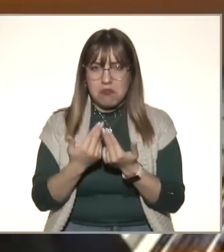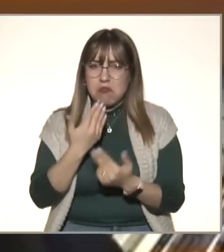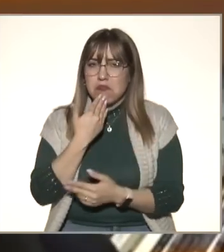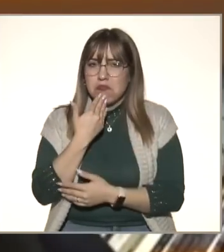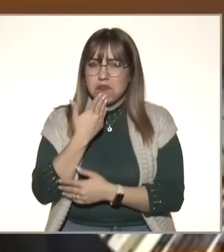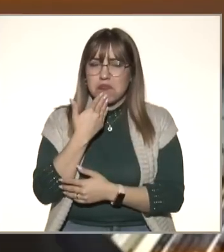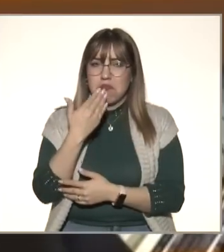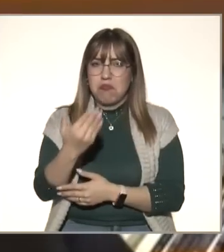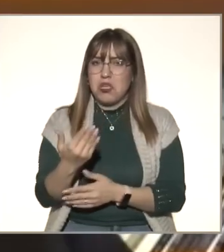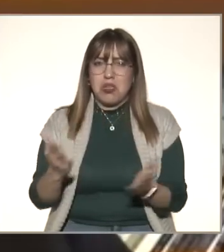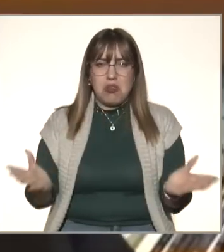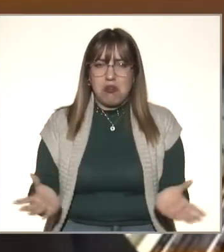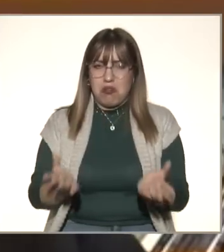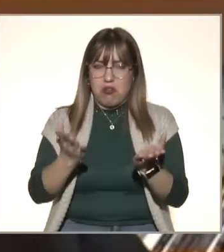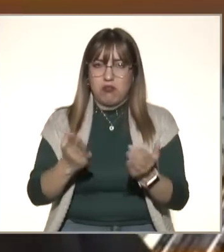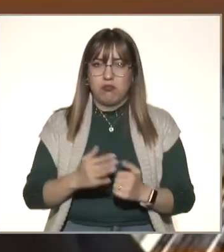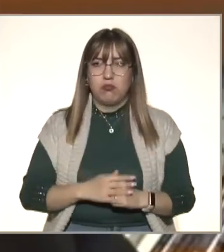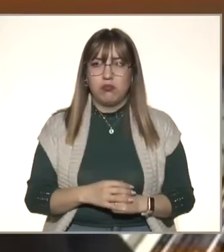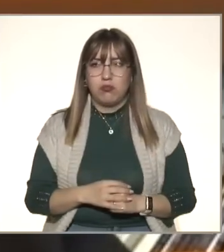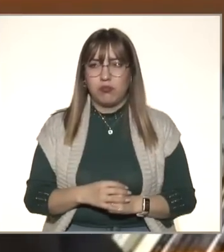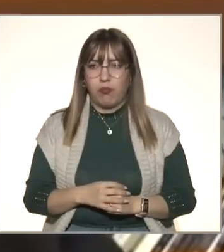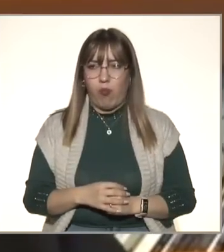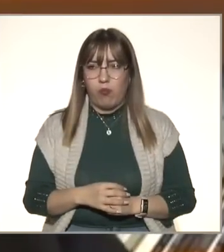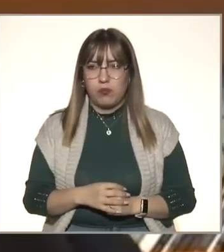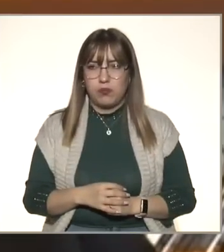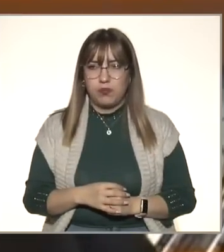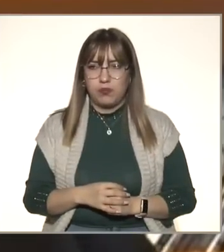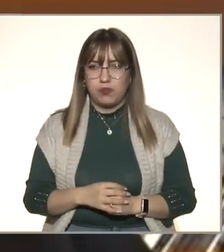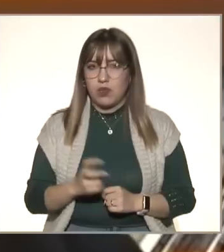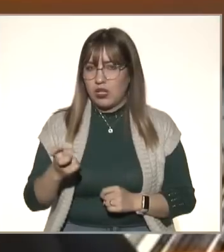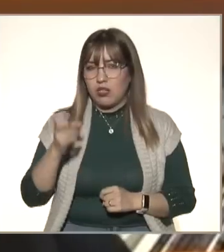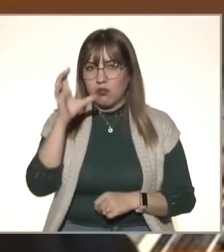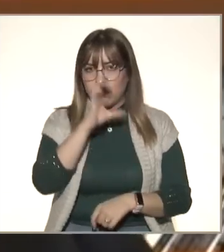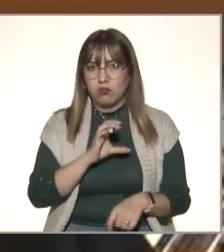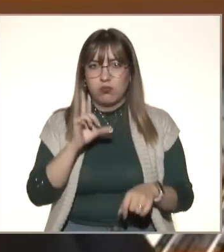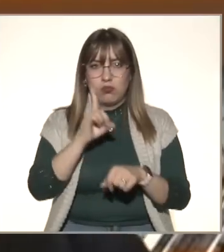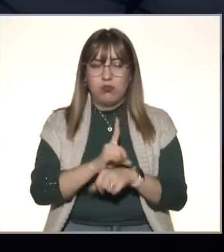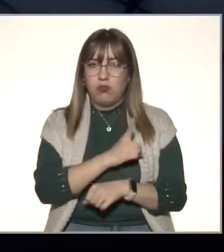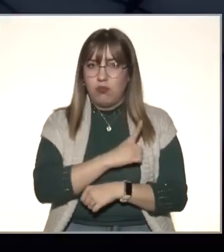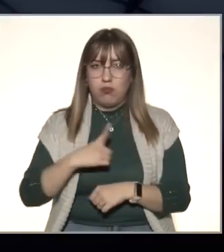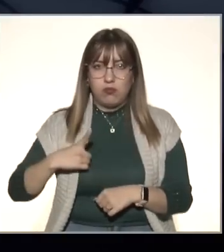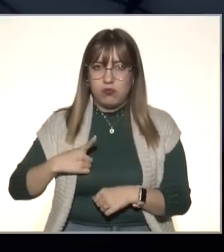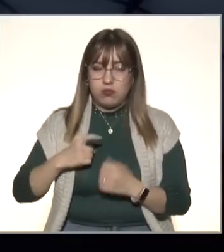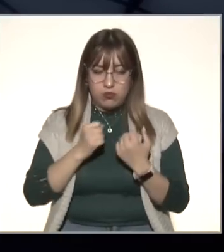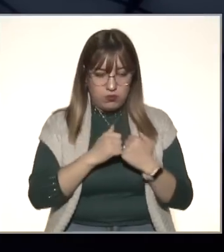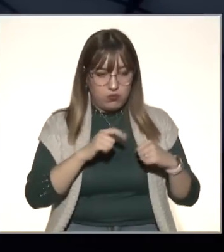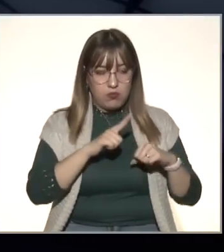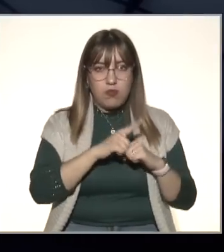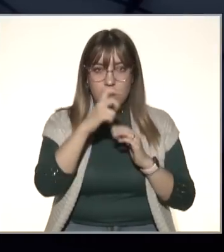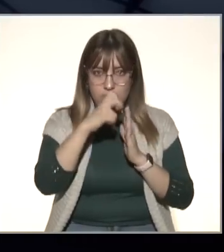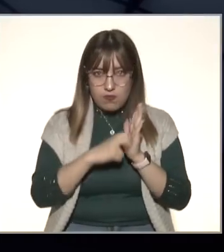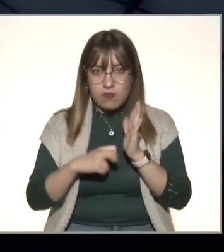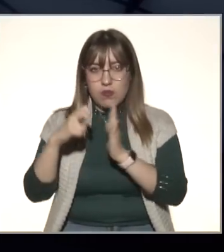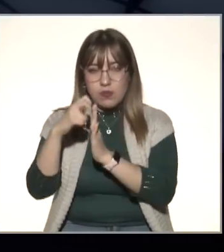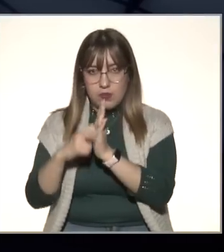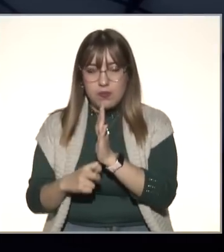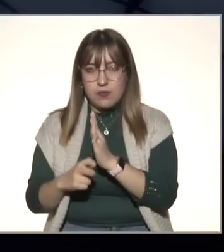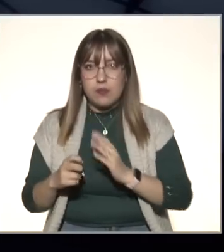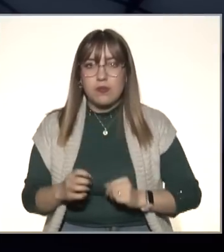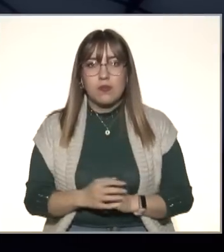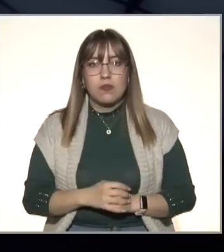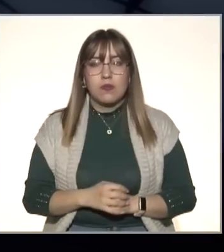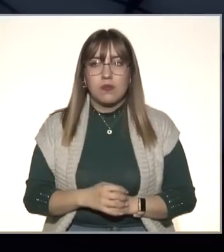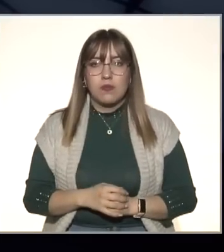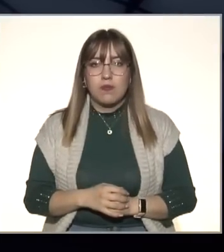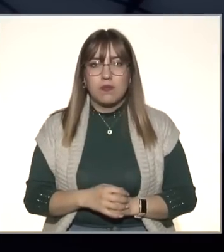todo, y esto es una cultura que debía de ser corregida socialmente, hacer como un ritual